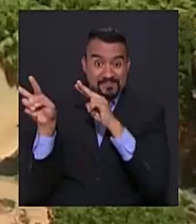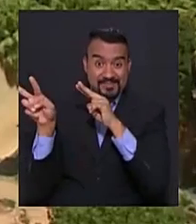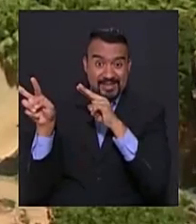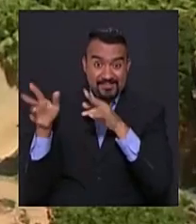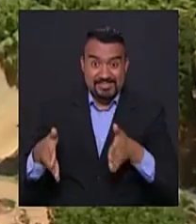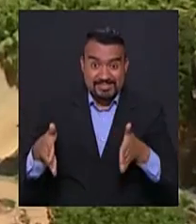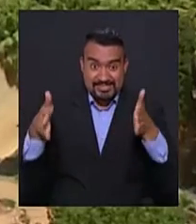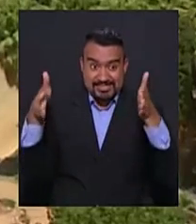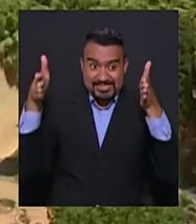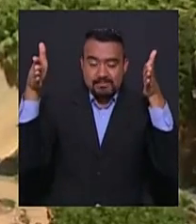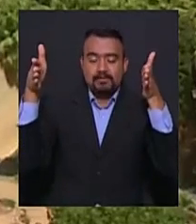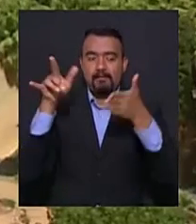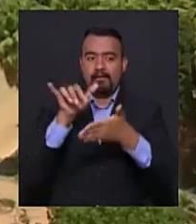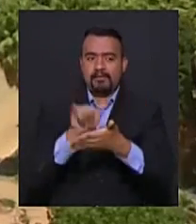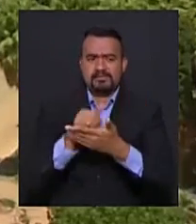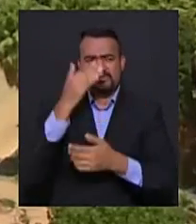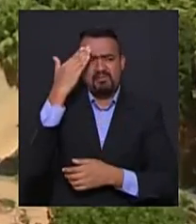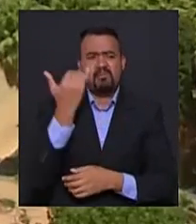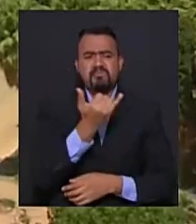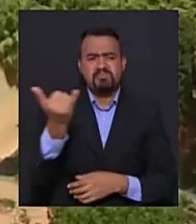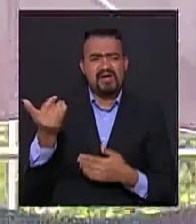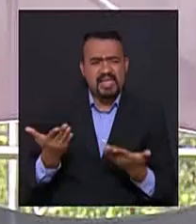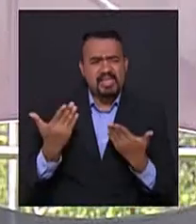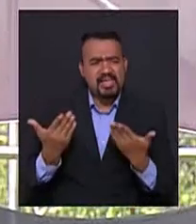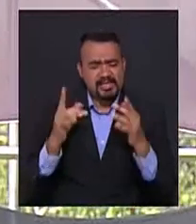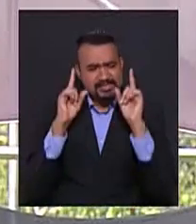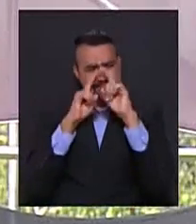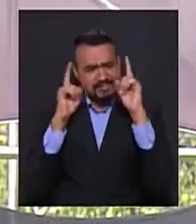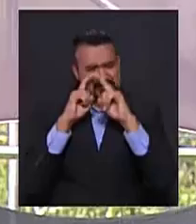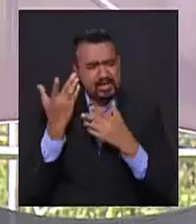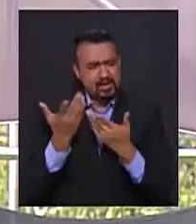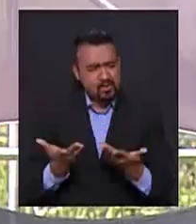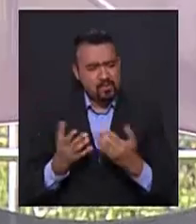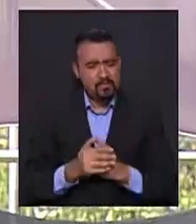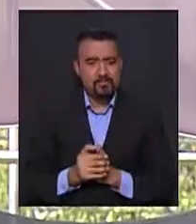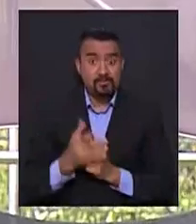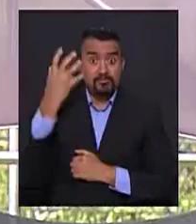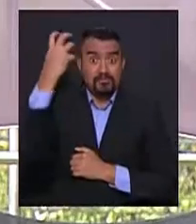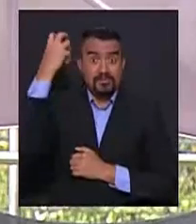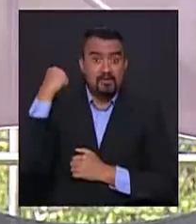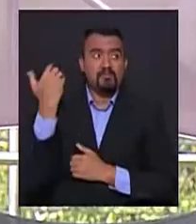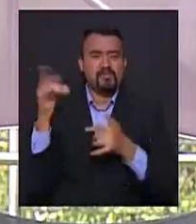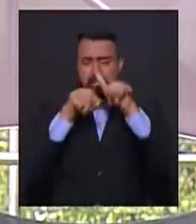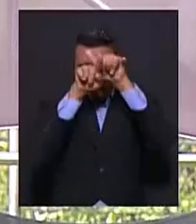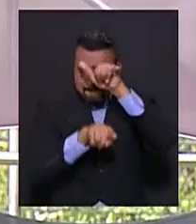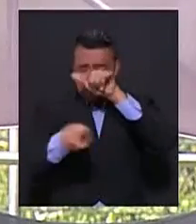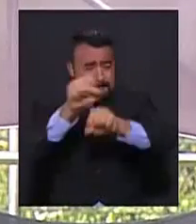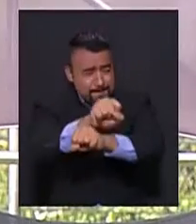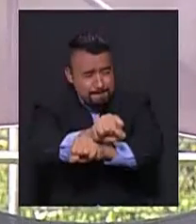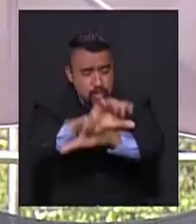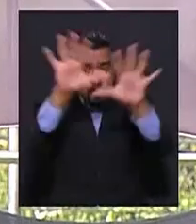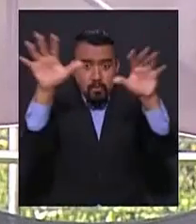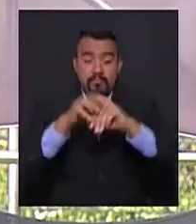lo que sucede en el mundo para mirar esto en perspectiva. El memorial en Hiroshima, el memorial